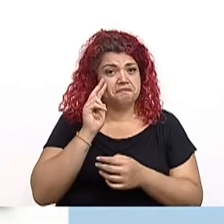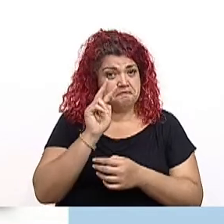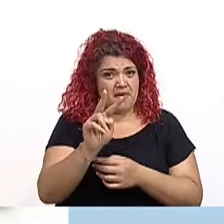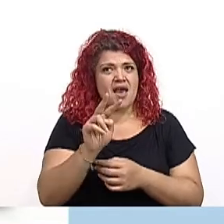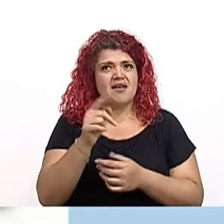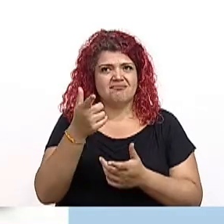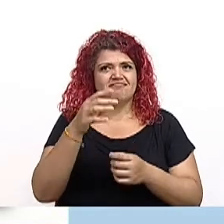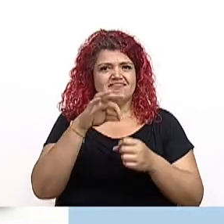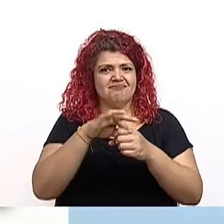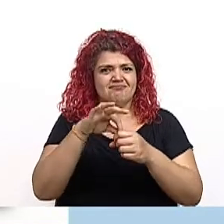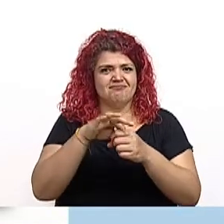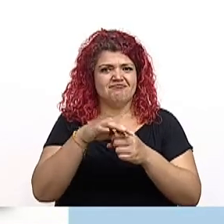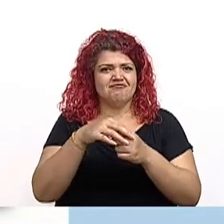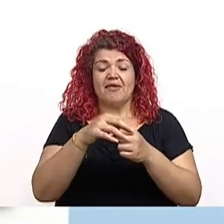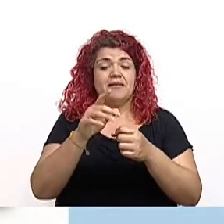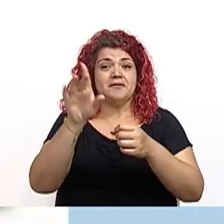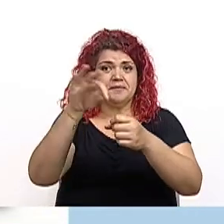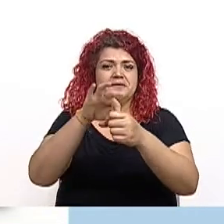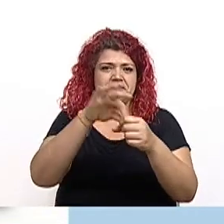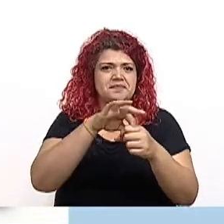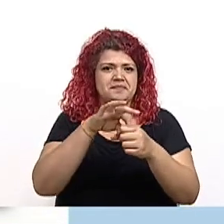sector agropecuario.